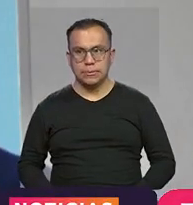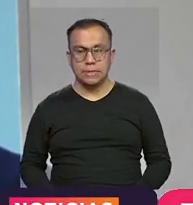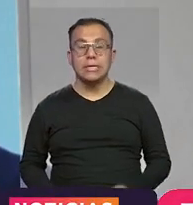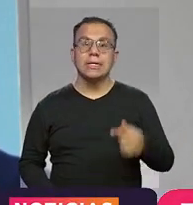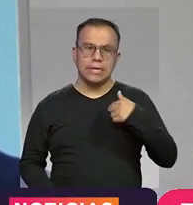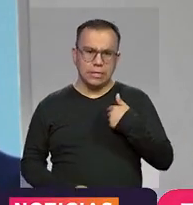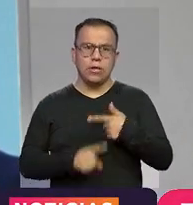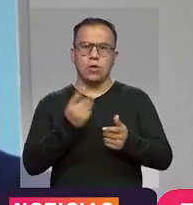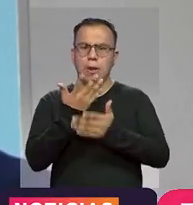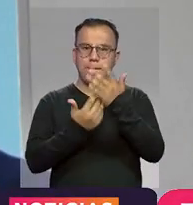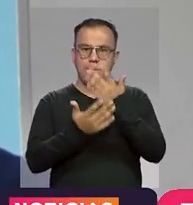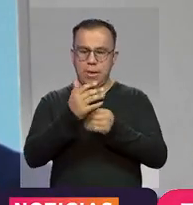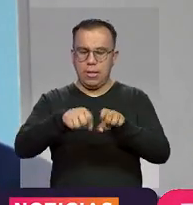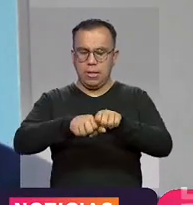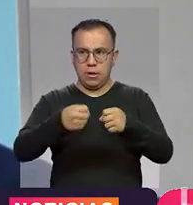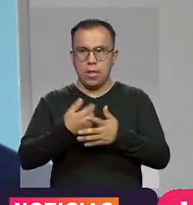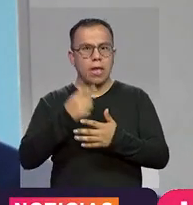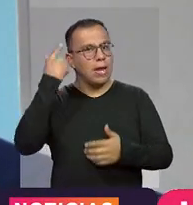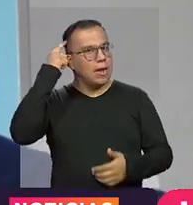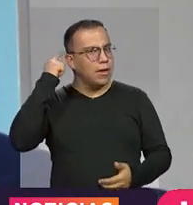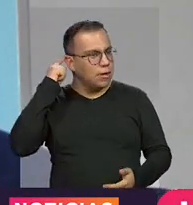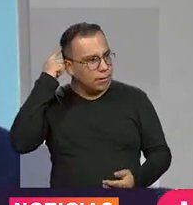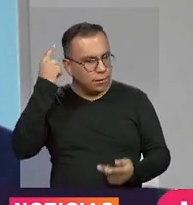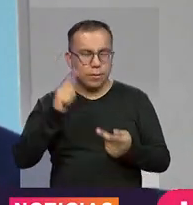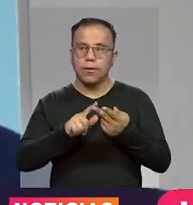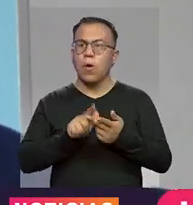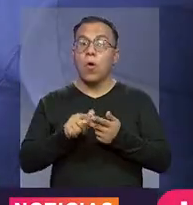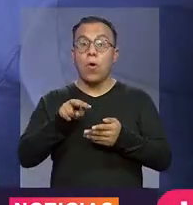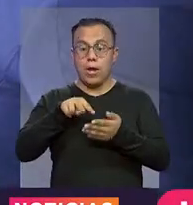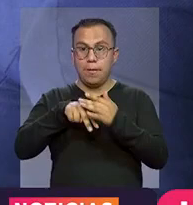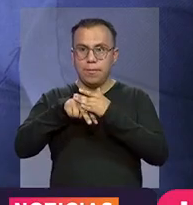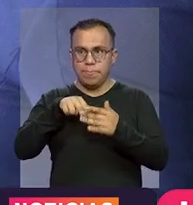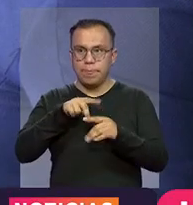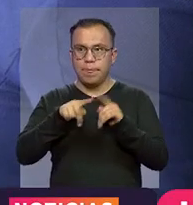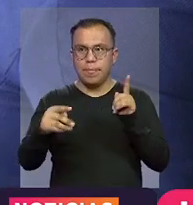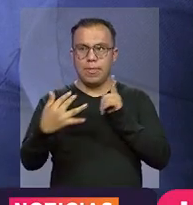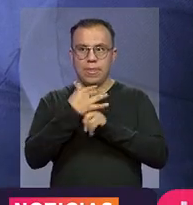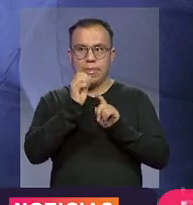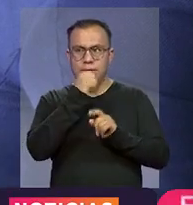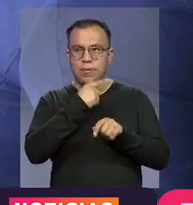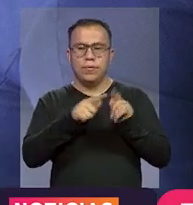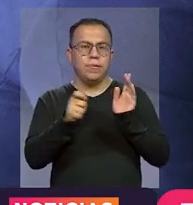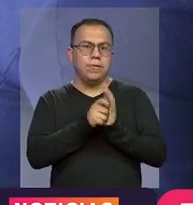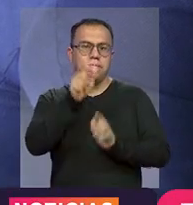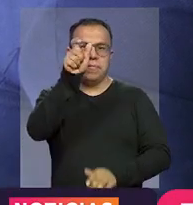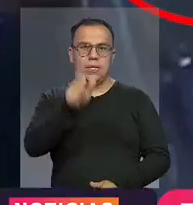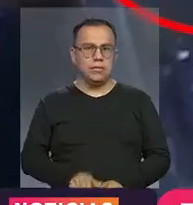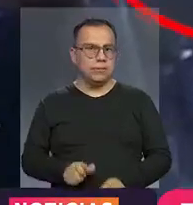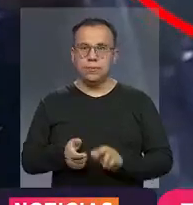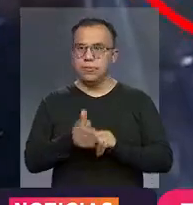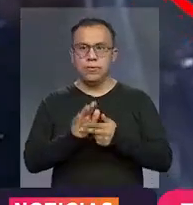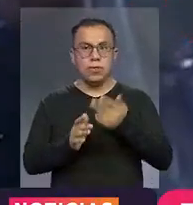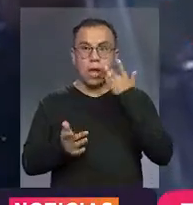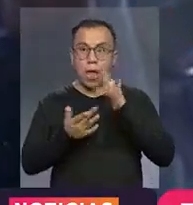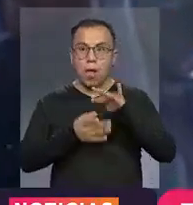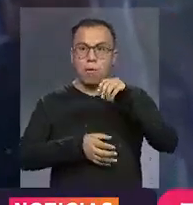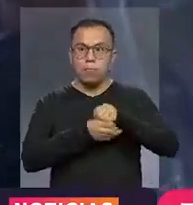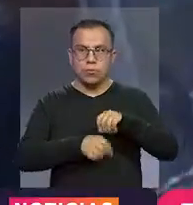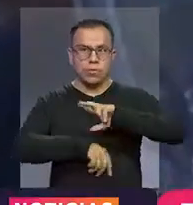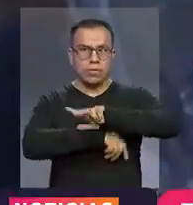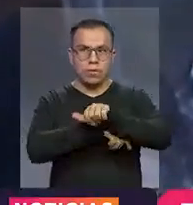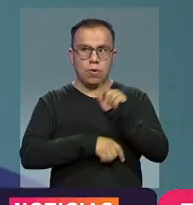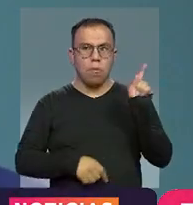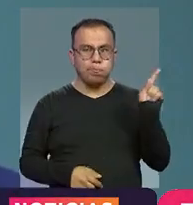heridas en la mano heridas en la cabeza heridas acá en la pierna las víctimas dicen que esta persona no fue la única que participó en el robo